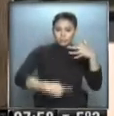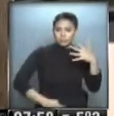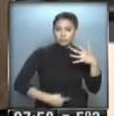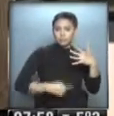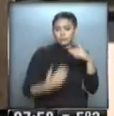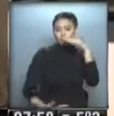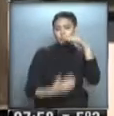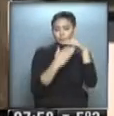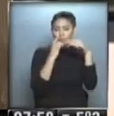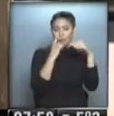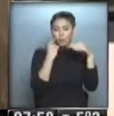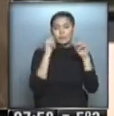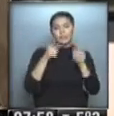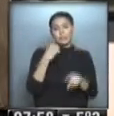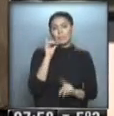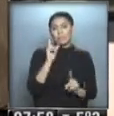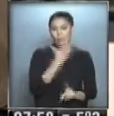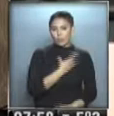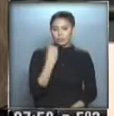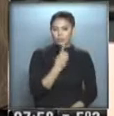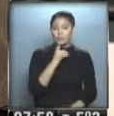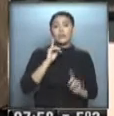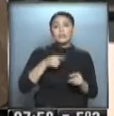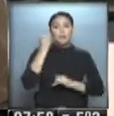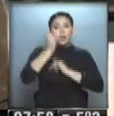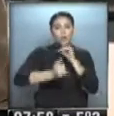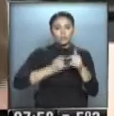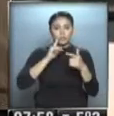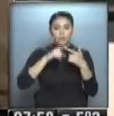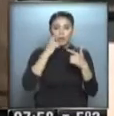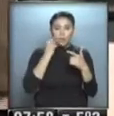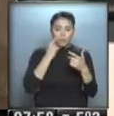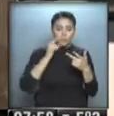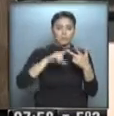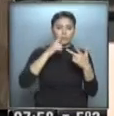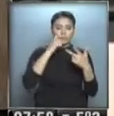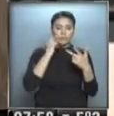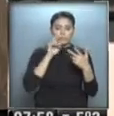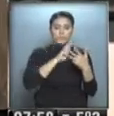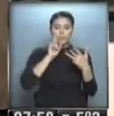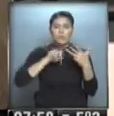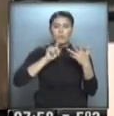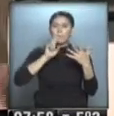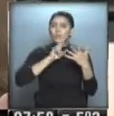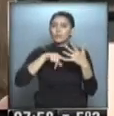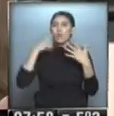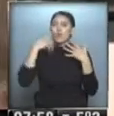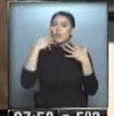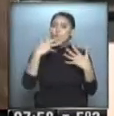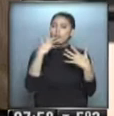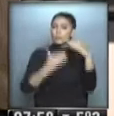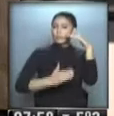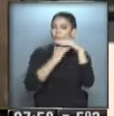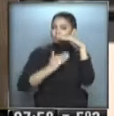encabezados por robert redford quien además dirige la película sino que además cuenta con richard jenkins con chris cooper con susan sarandón con shia